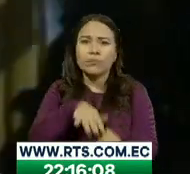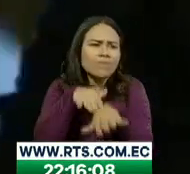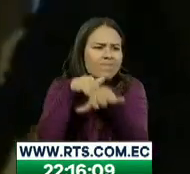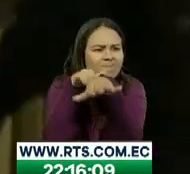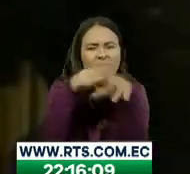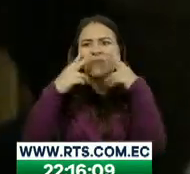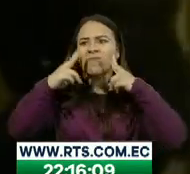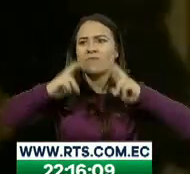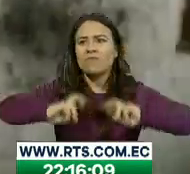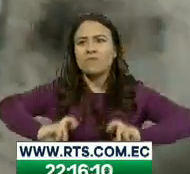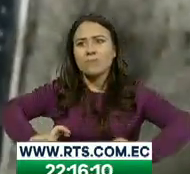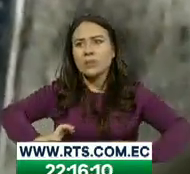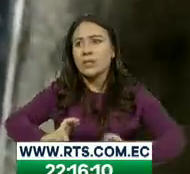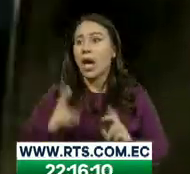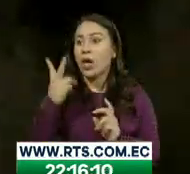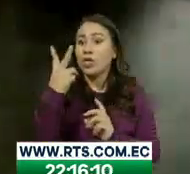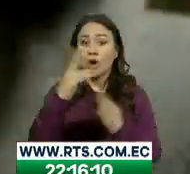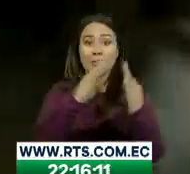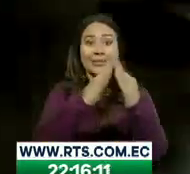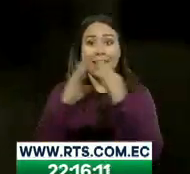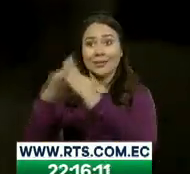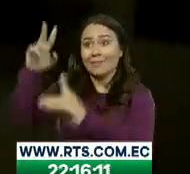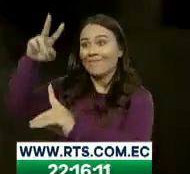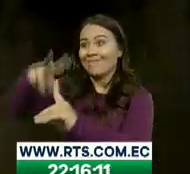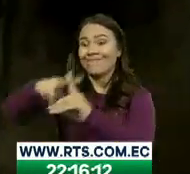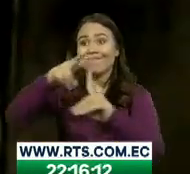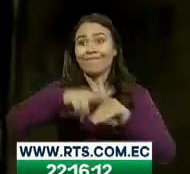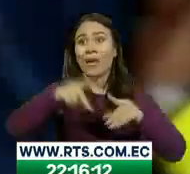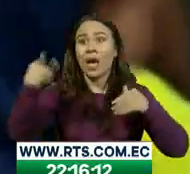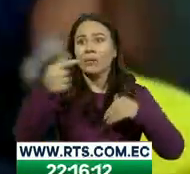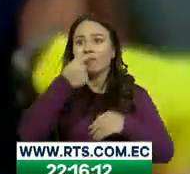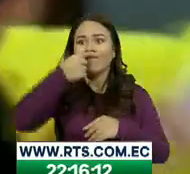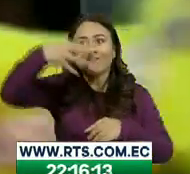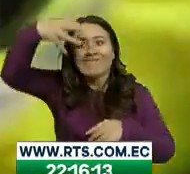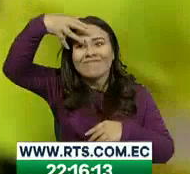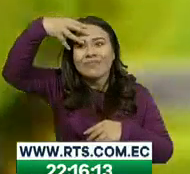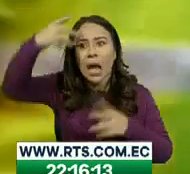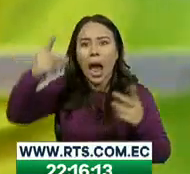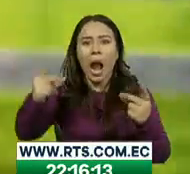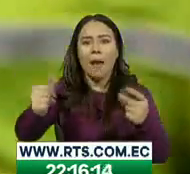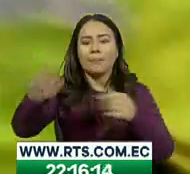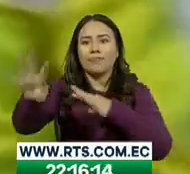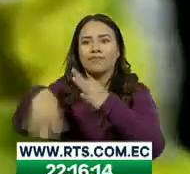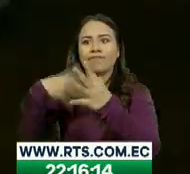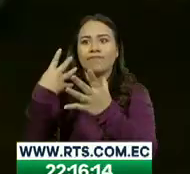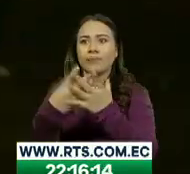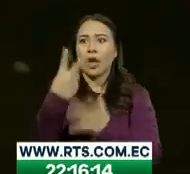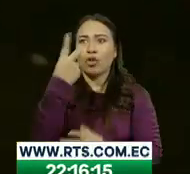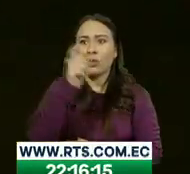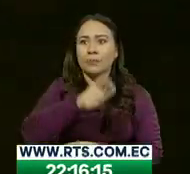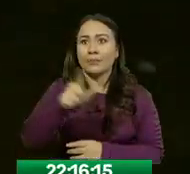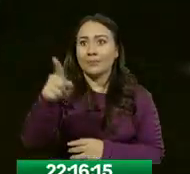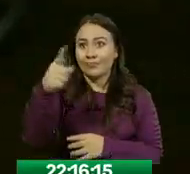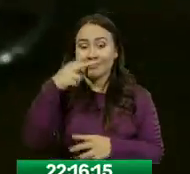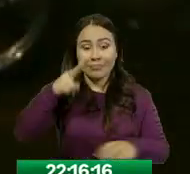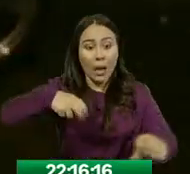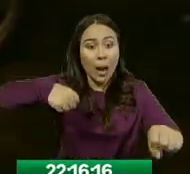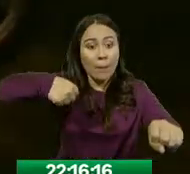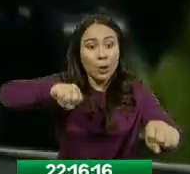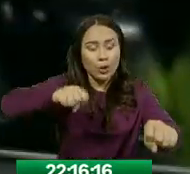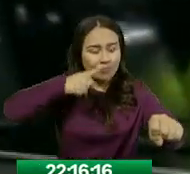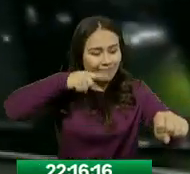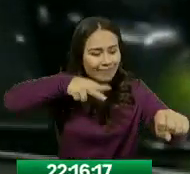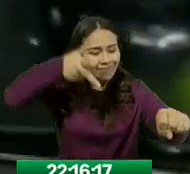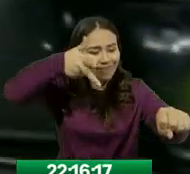de la policía realizaron dos allanamientos en la ciudad de Santo Domingo, logrando capturar a dos sujetos e incautar las motocicletas